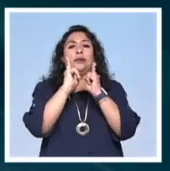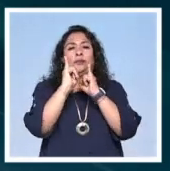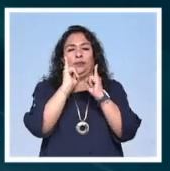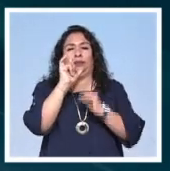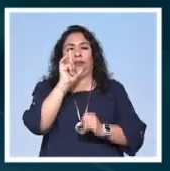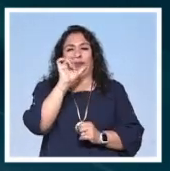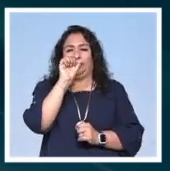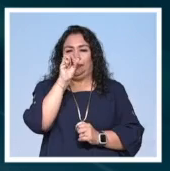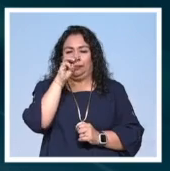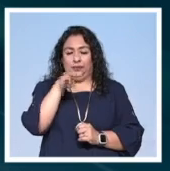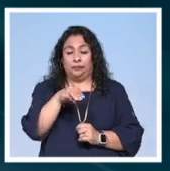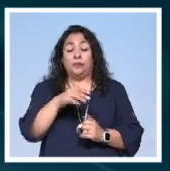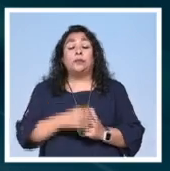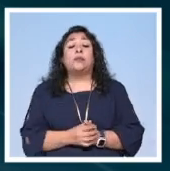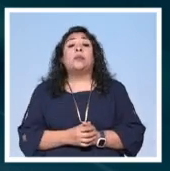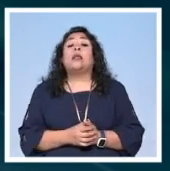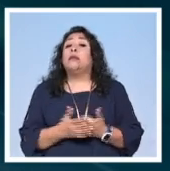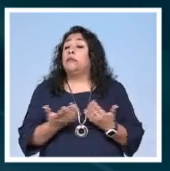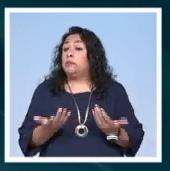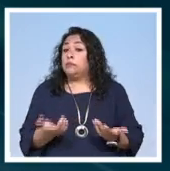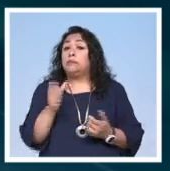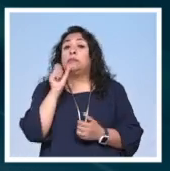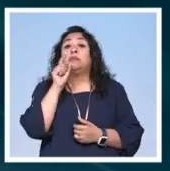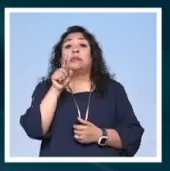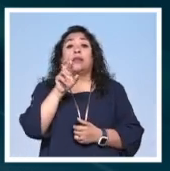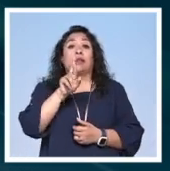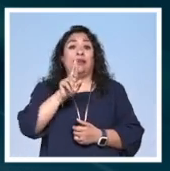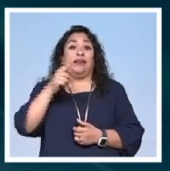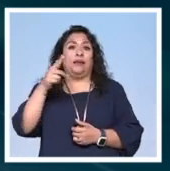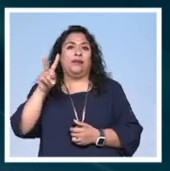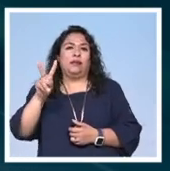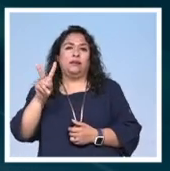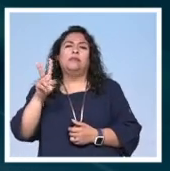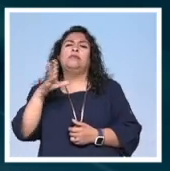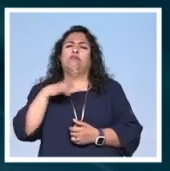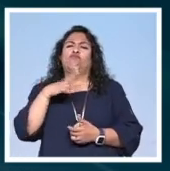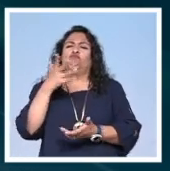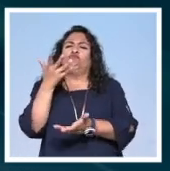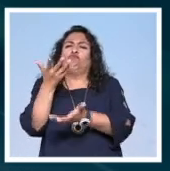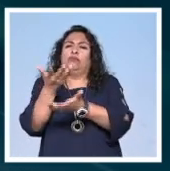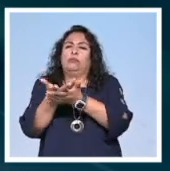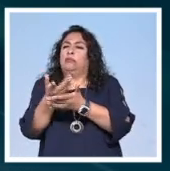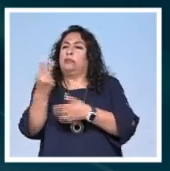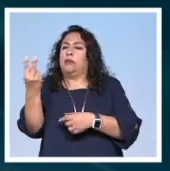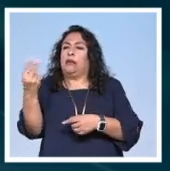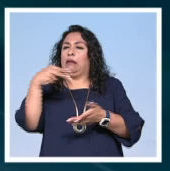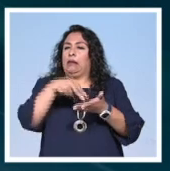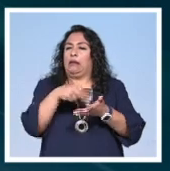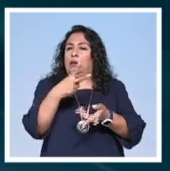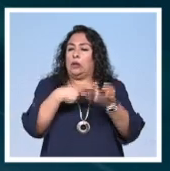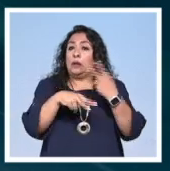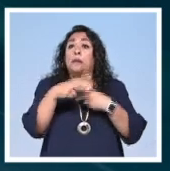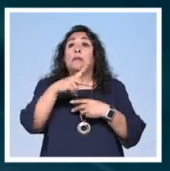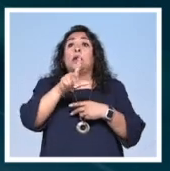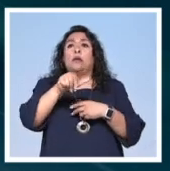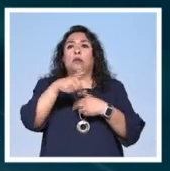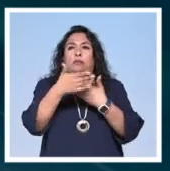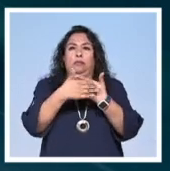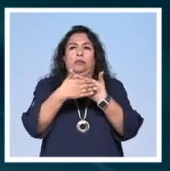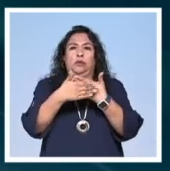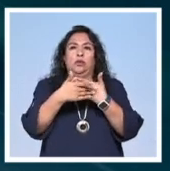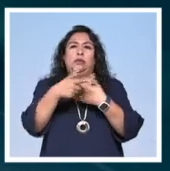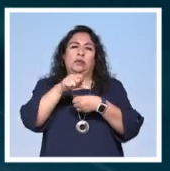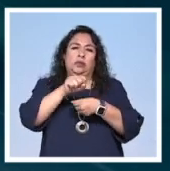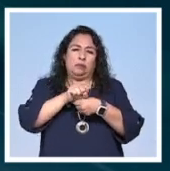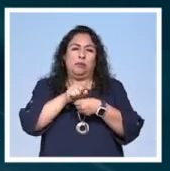lengua de interpretación de señas y también a Rafael García Villegas que se va todo unos días no lo van a ver por acá pero bueno regresa en en